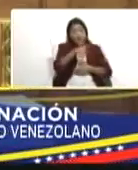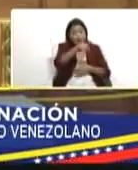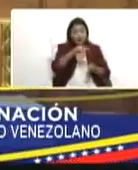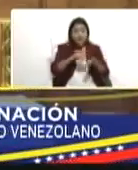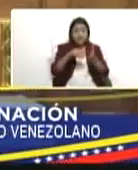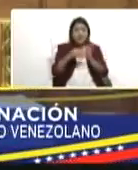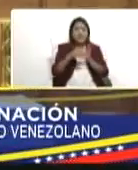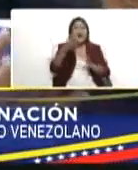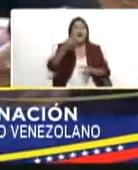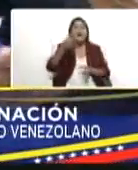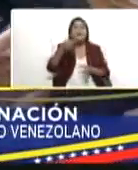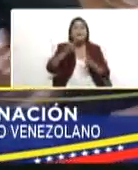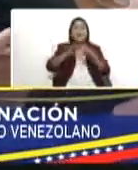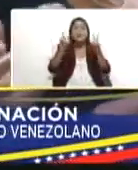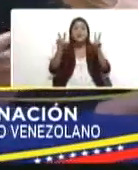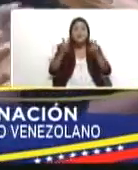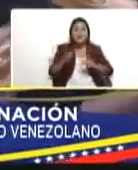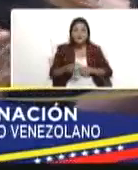la